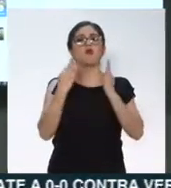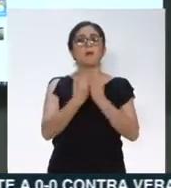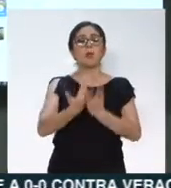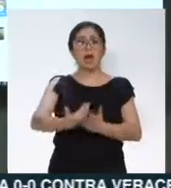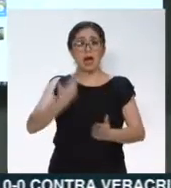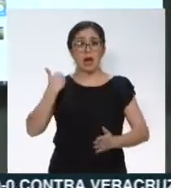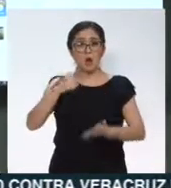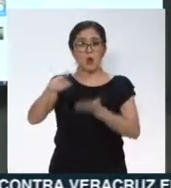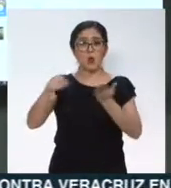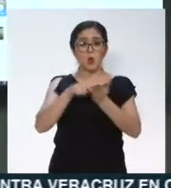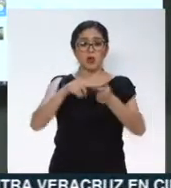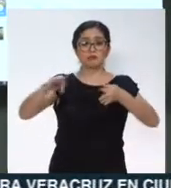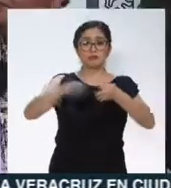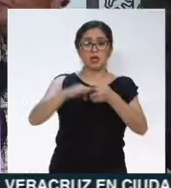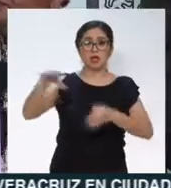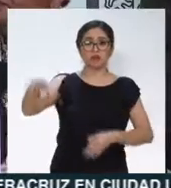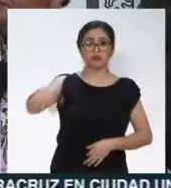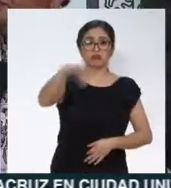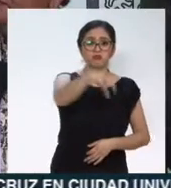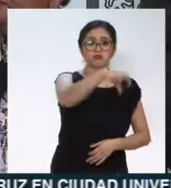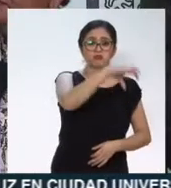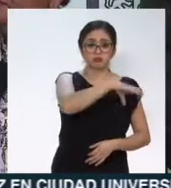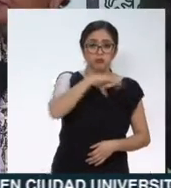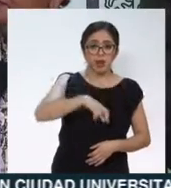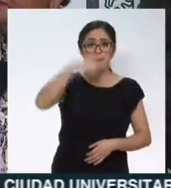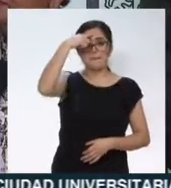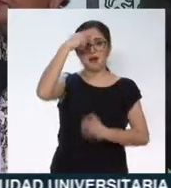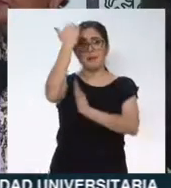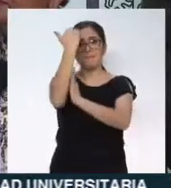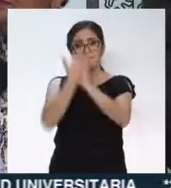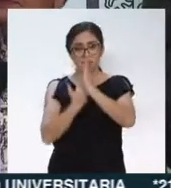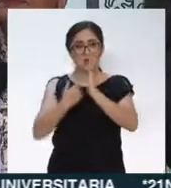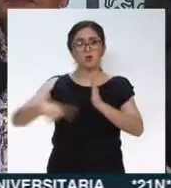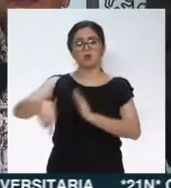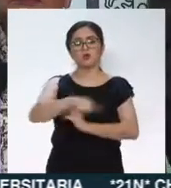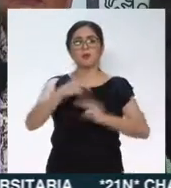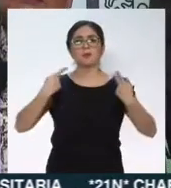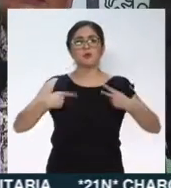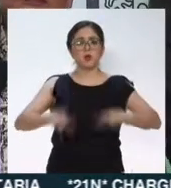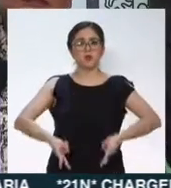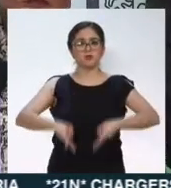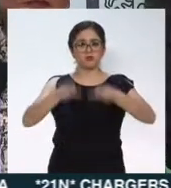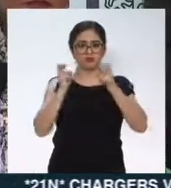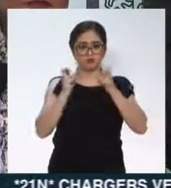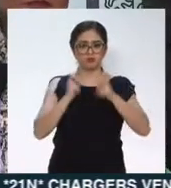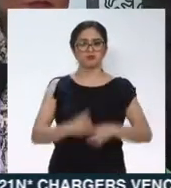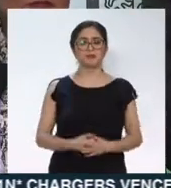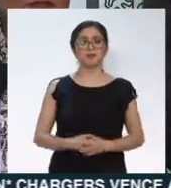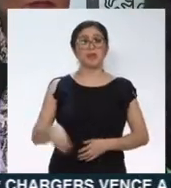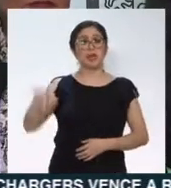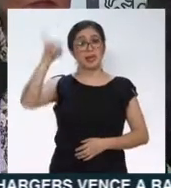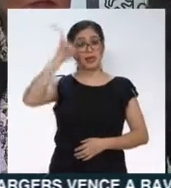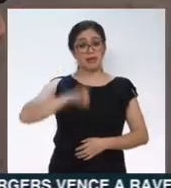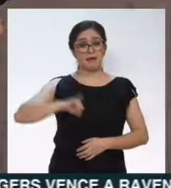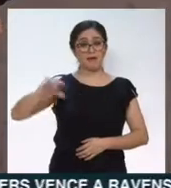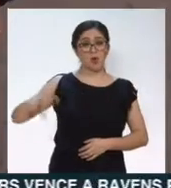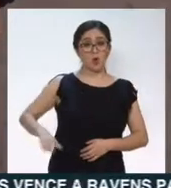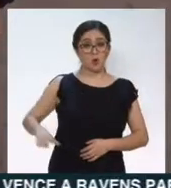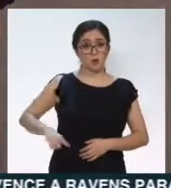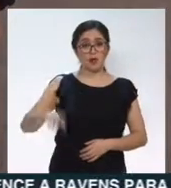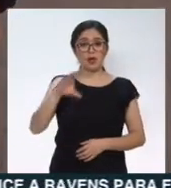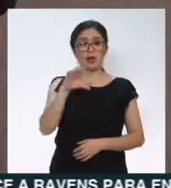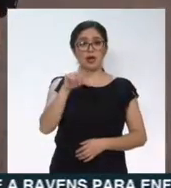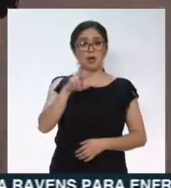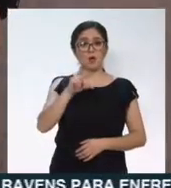de cuadrantes que además tiene por fin disminuir los índices delictivos. En compañía de la jefa de gobierno, de la doctora Claudia